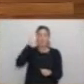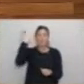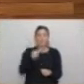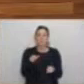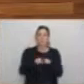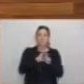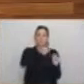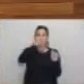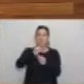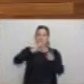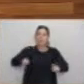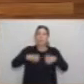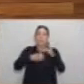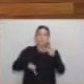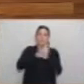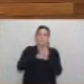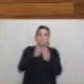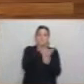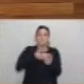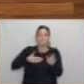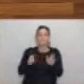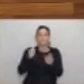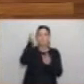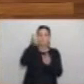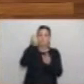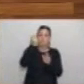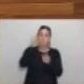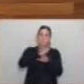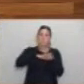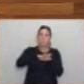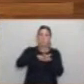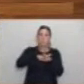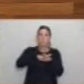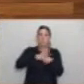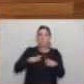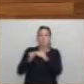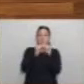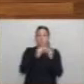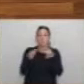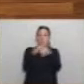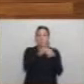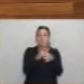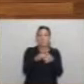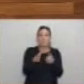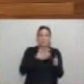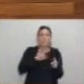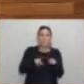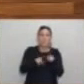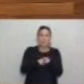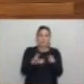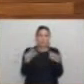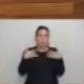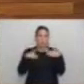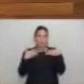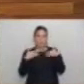un Estado federal. Hay quien se escandaliza al oír el adjetivo. Mucho más escandaloso y grave es que un Estado autonómico,